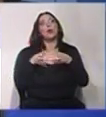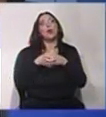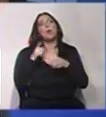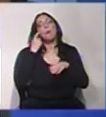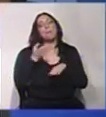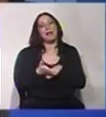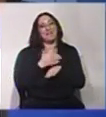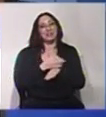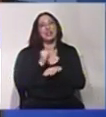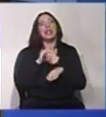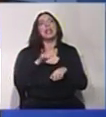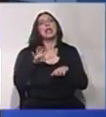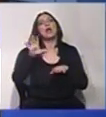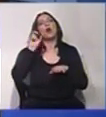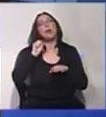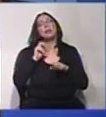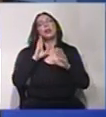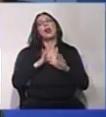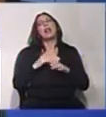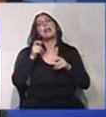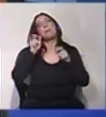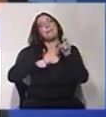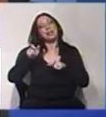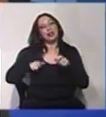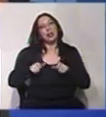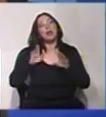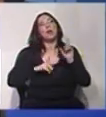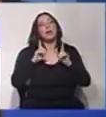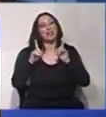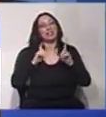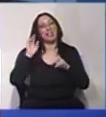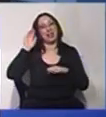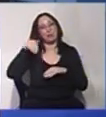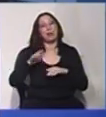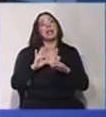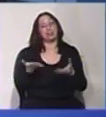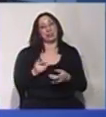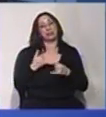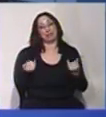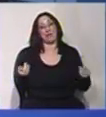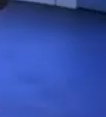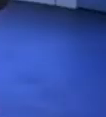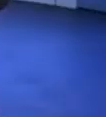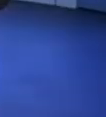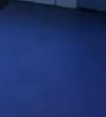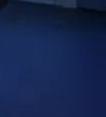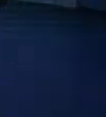Prevención y Comprensión de la Conducta Suicida en Uruguay, un grupo de la Universidad de la República. Ya venimos.